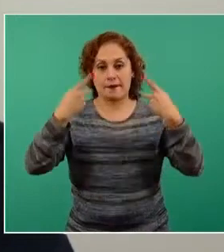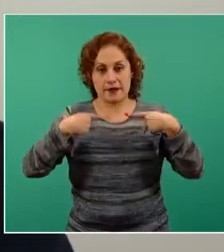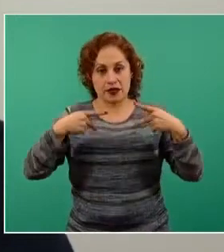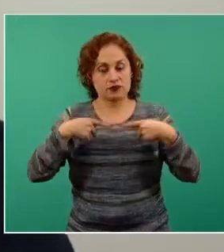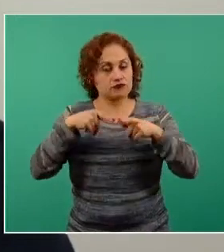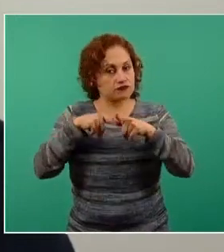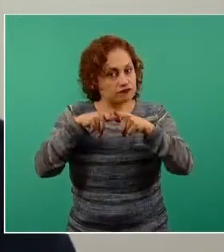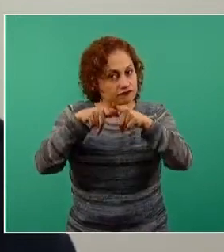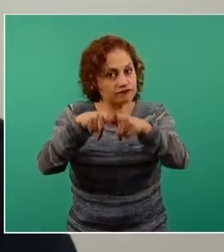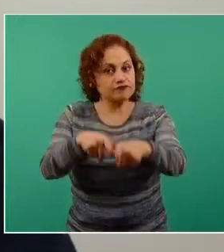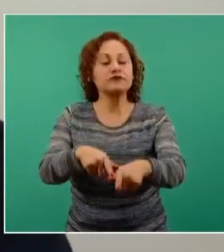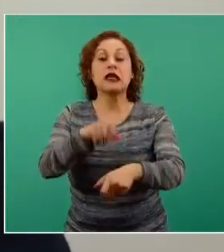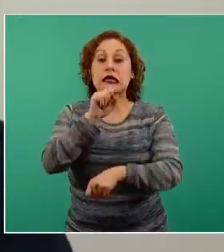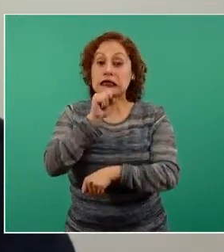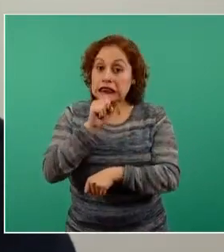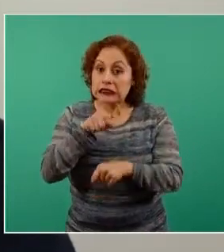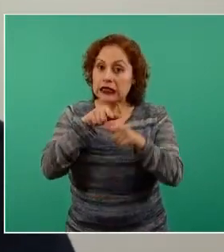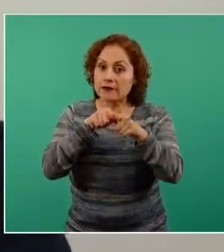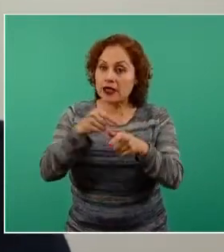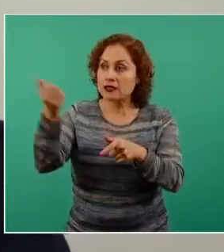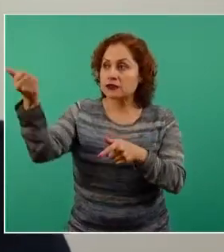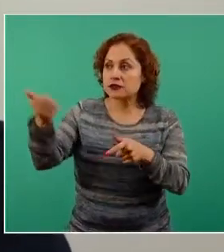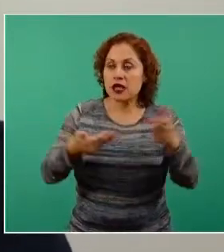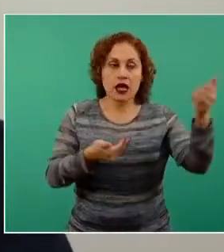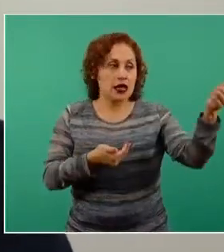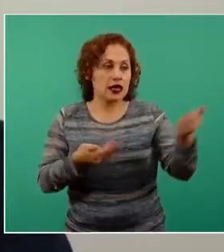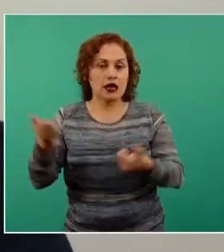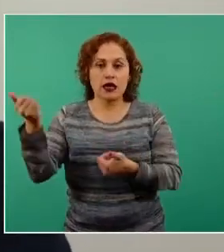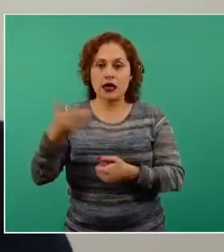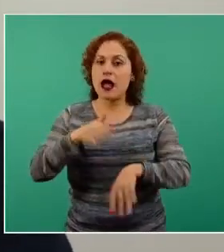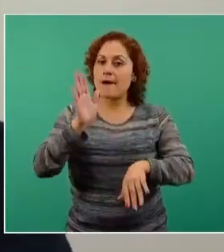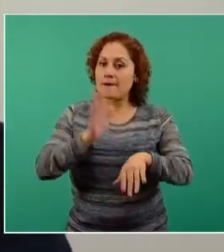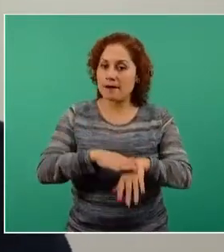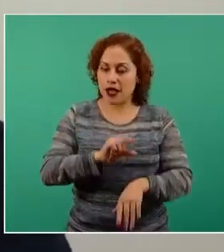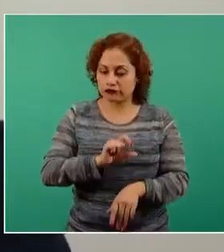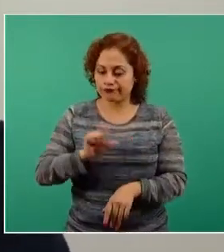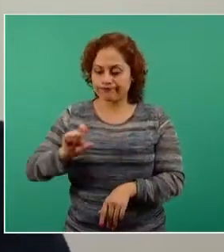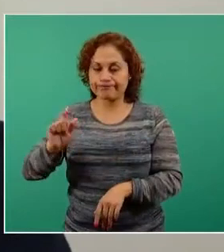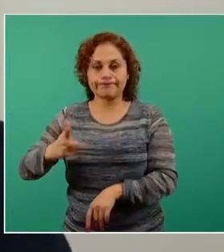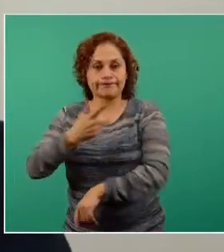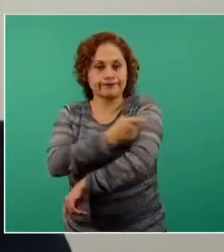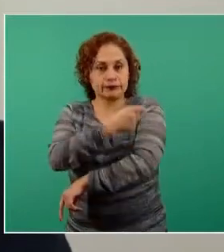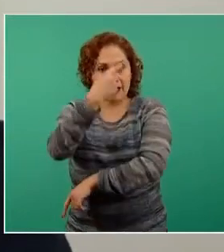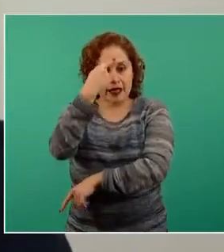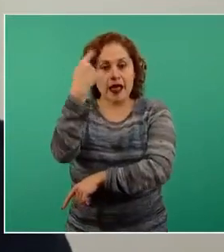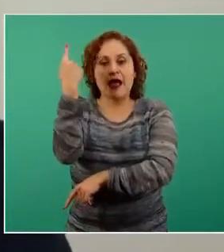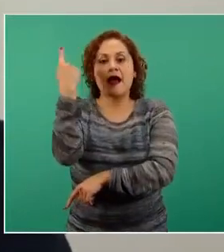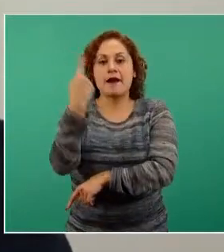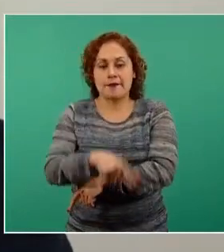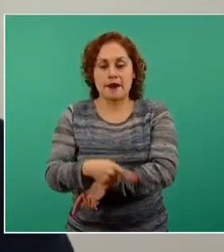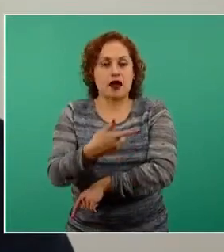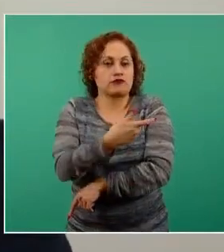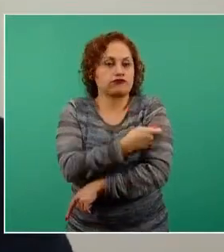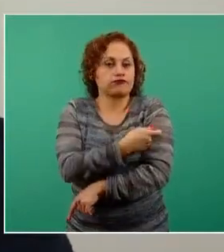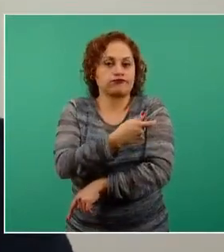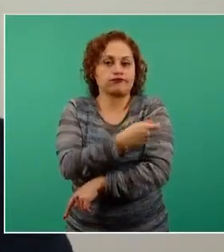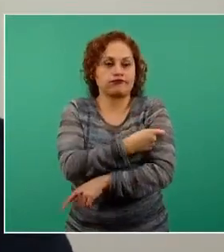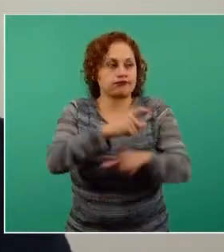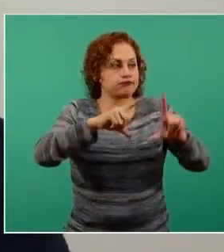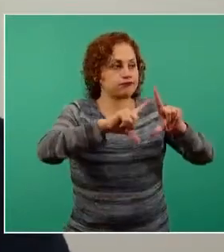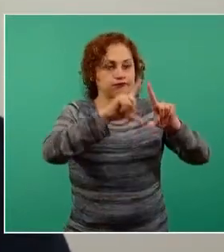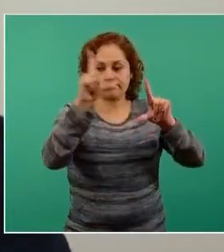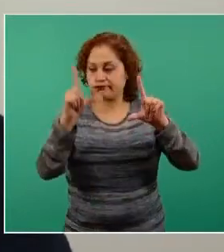continúa la proveeduría, el arribo de embarques de vacuna para poder continuar con la estrategia nacional